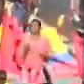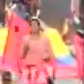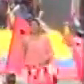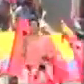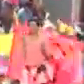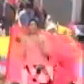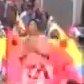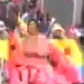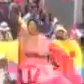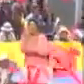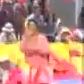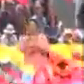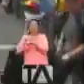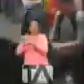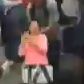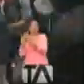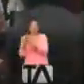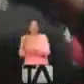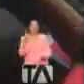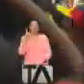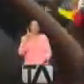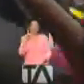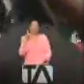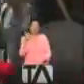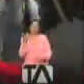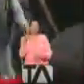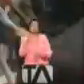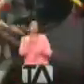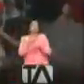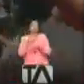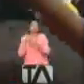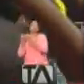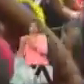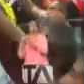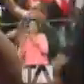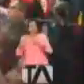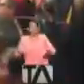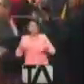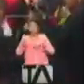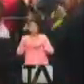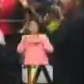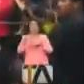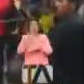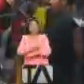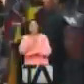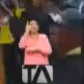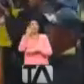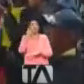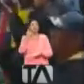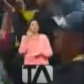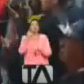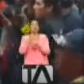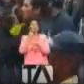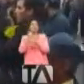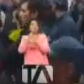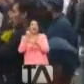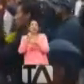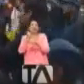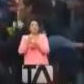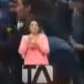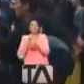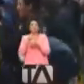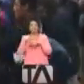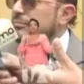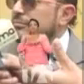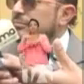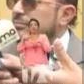11 detenidos al mediodía de lunes, prácticamente cuando concluyó la marcha por el Día del Trabajo en las cercanías de la Plaza